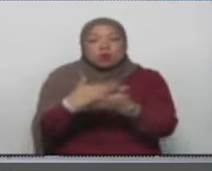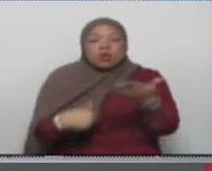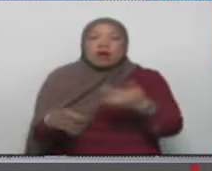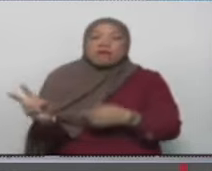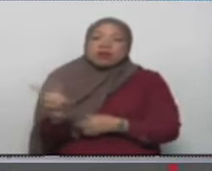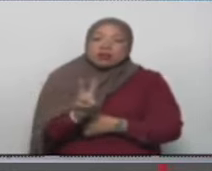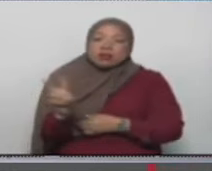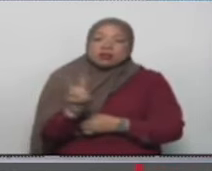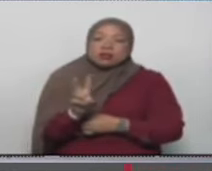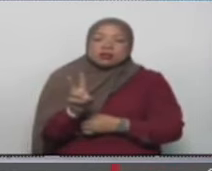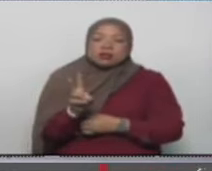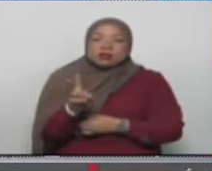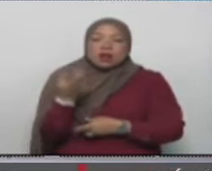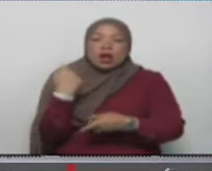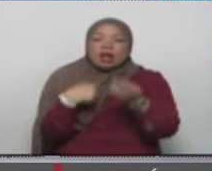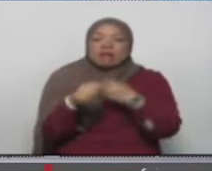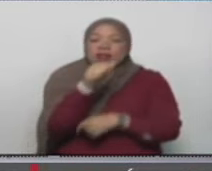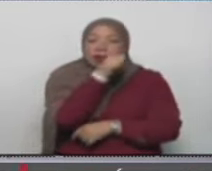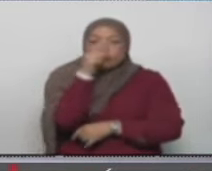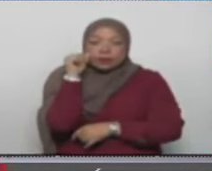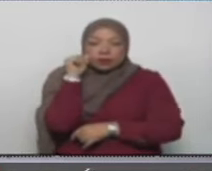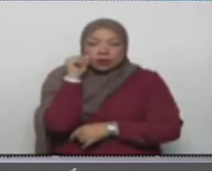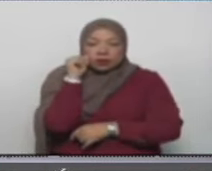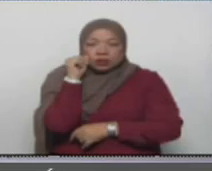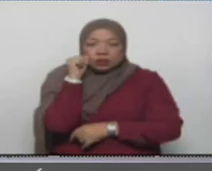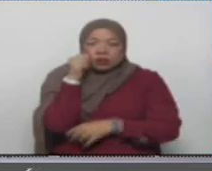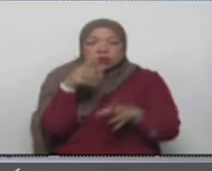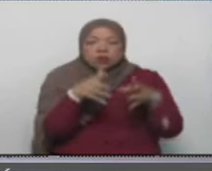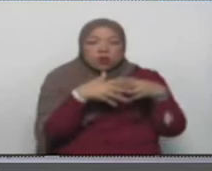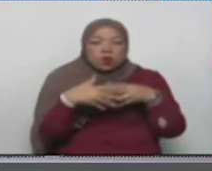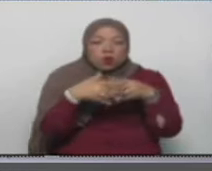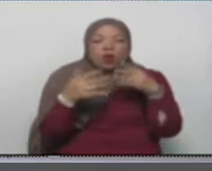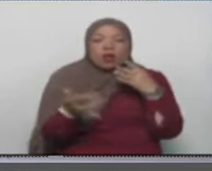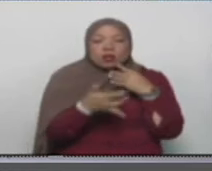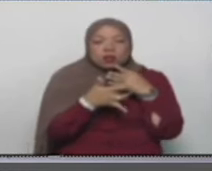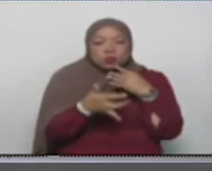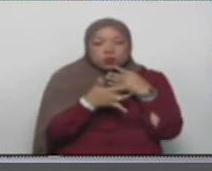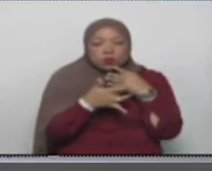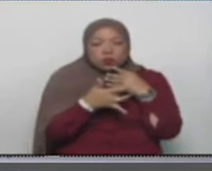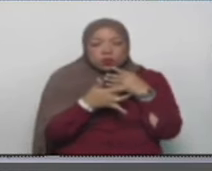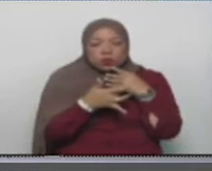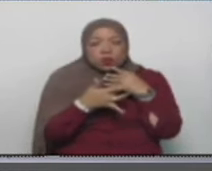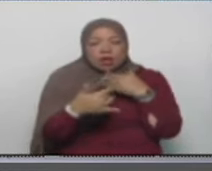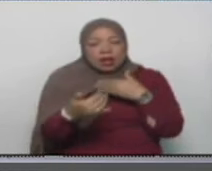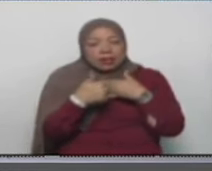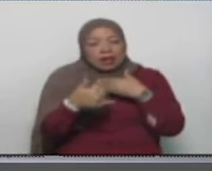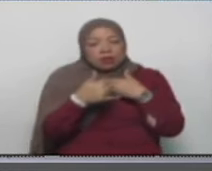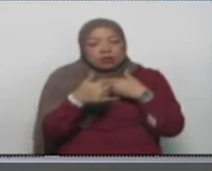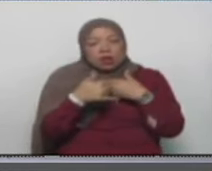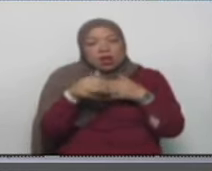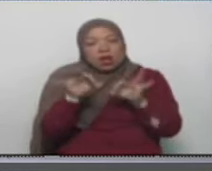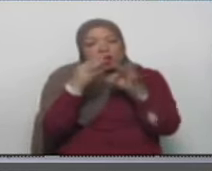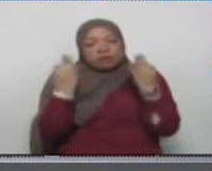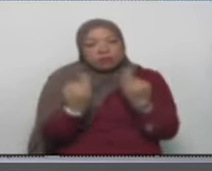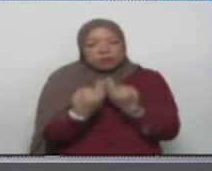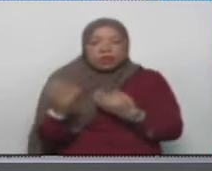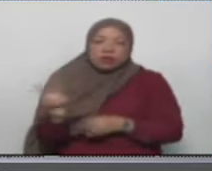Venezuela al narcotráfico colombiano, al imperialismo tecnológico, para que atacara y volviera loca a la familia